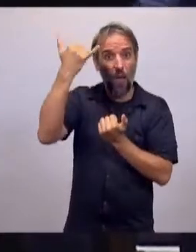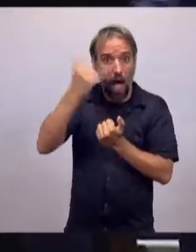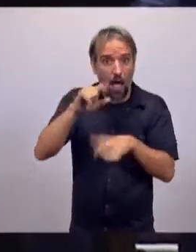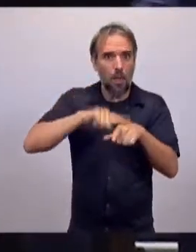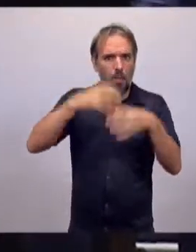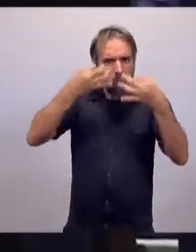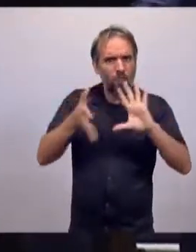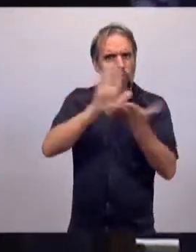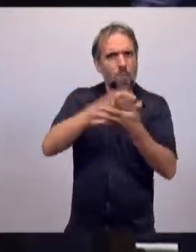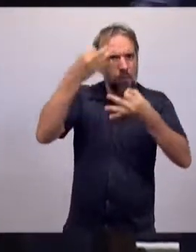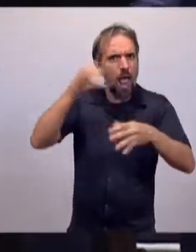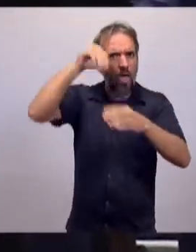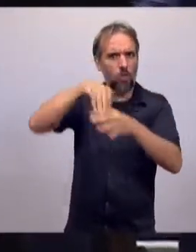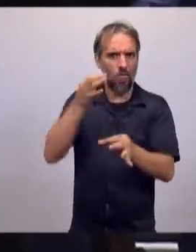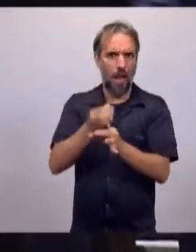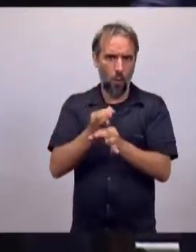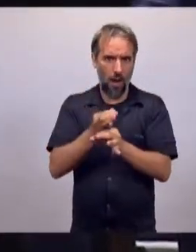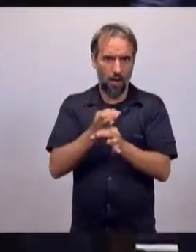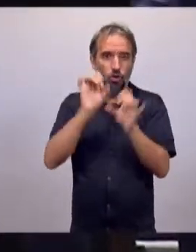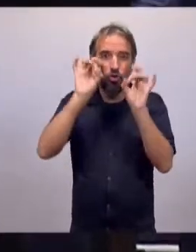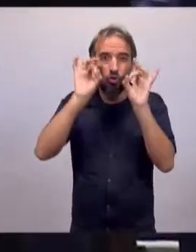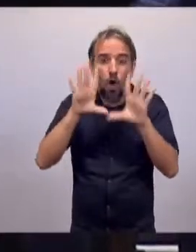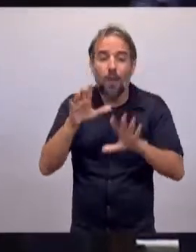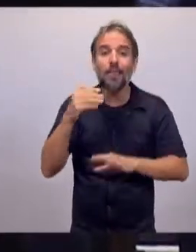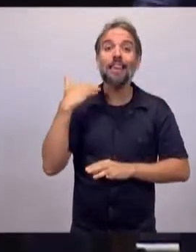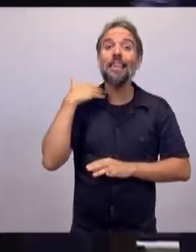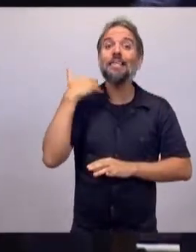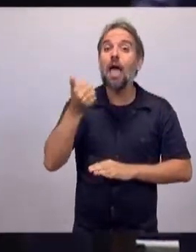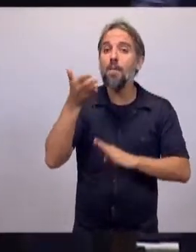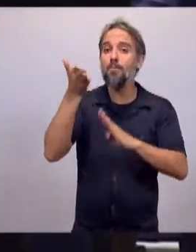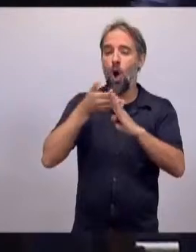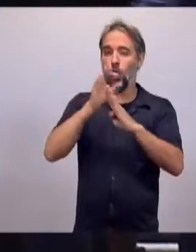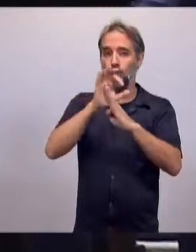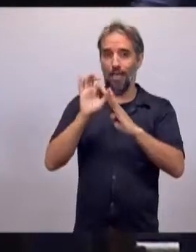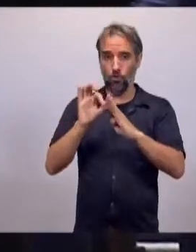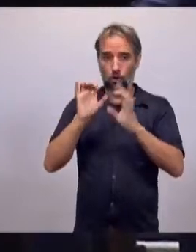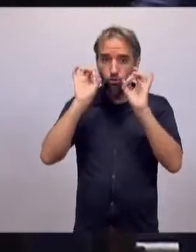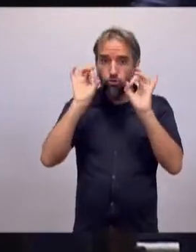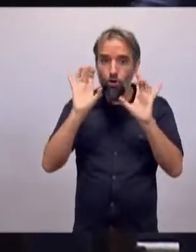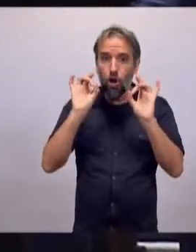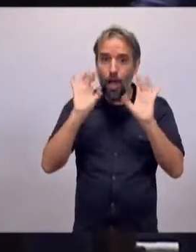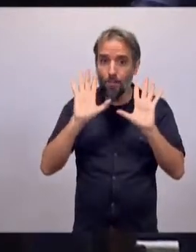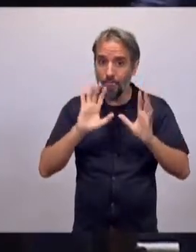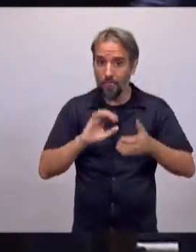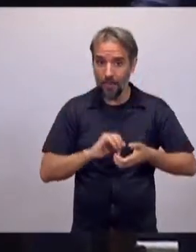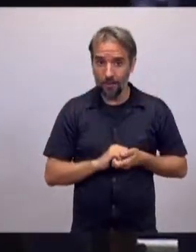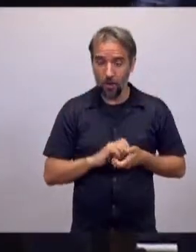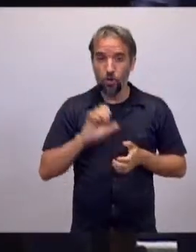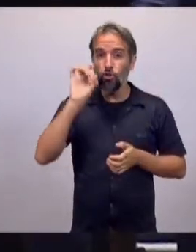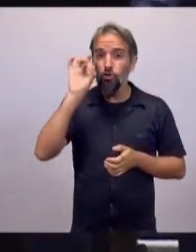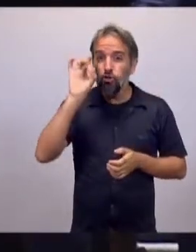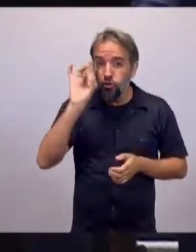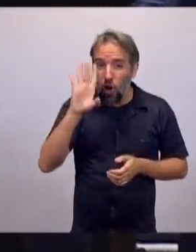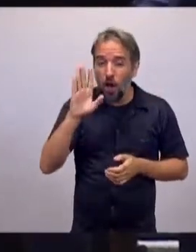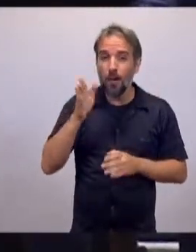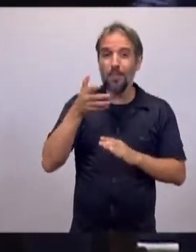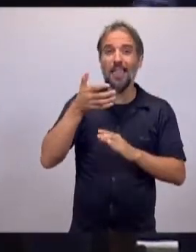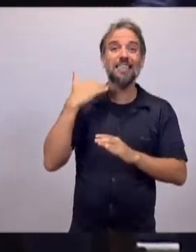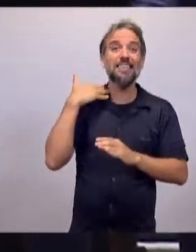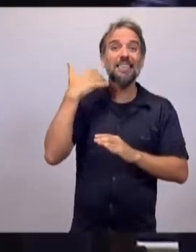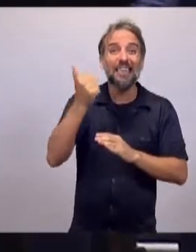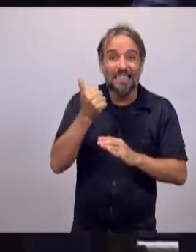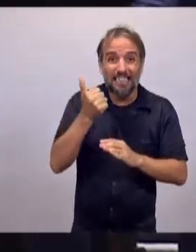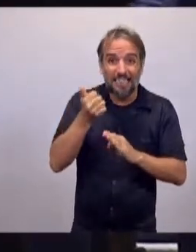y forma en la escuela. Solo el 16%. Solo 16 de cada